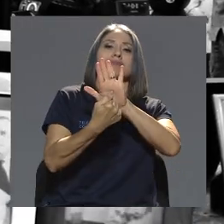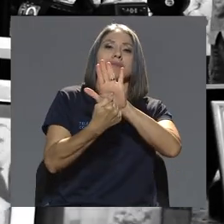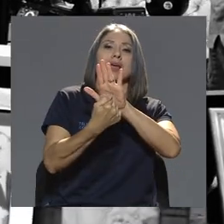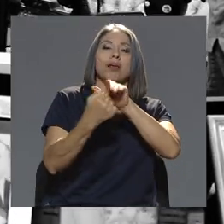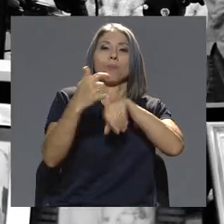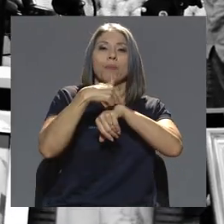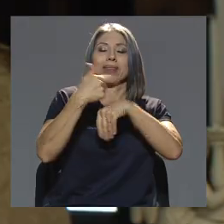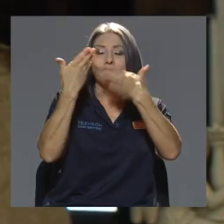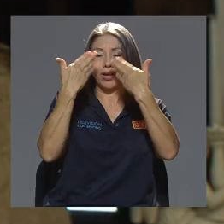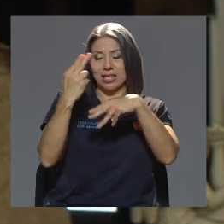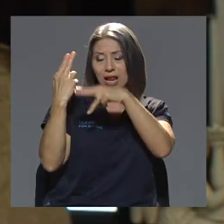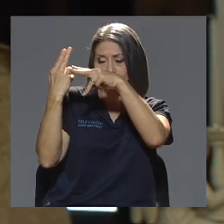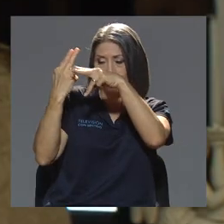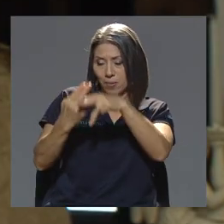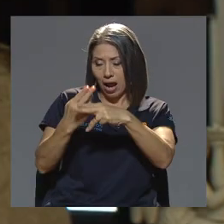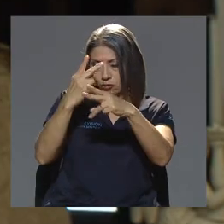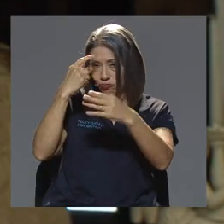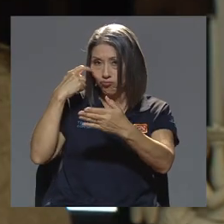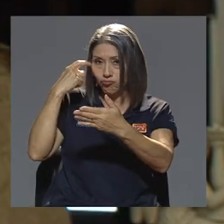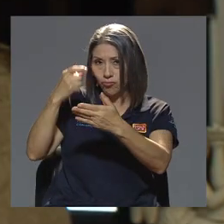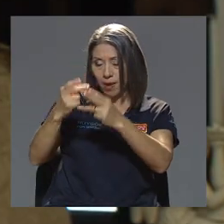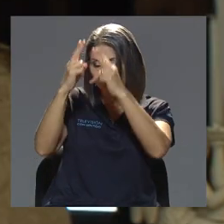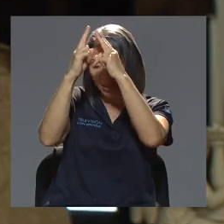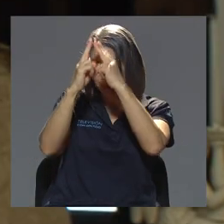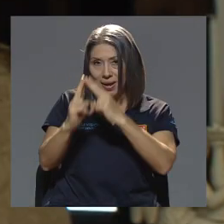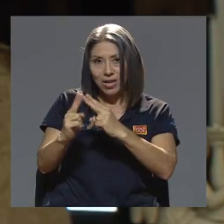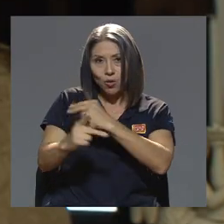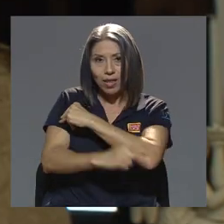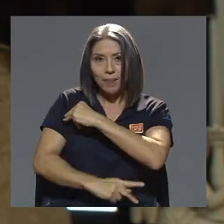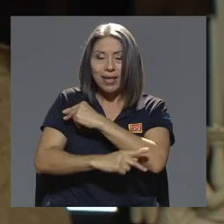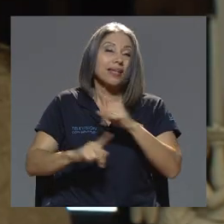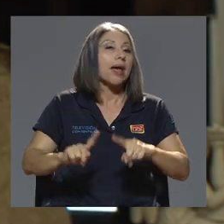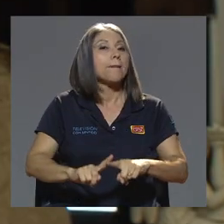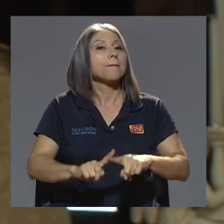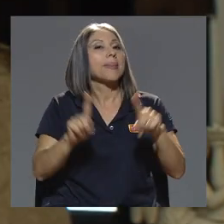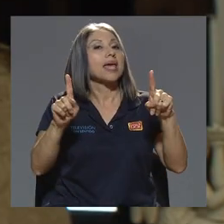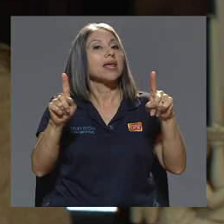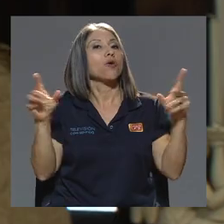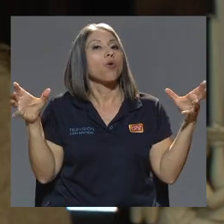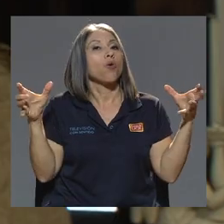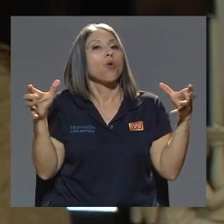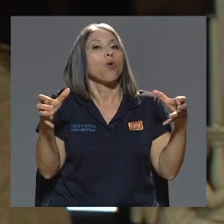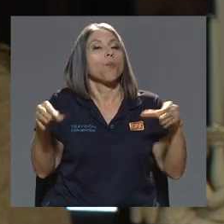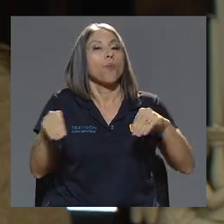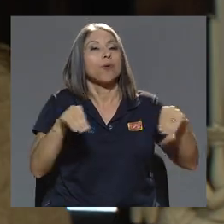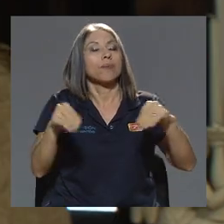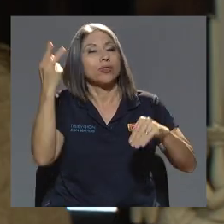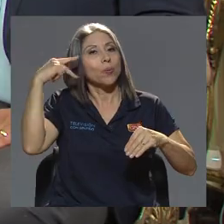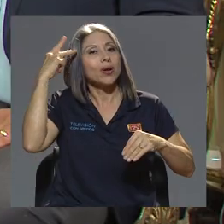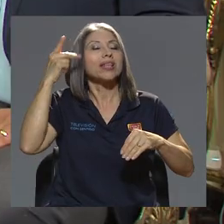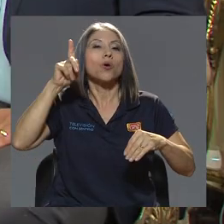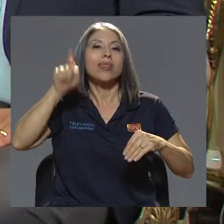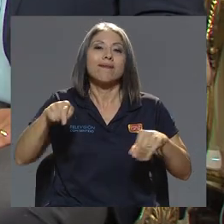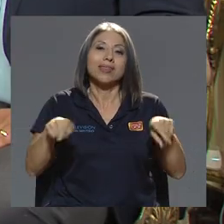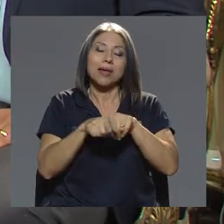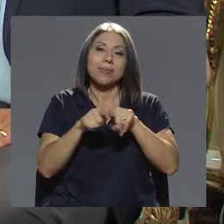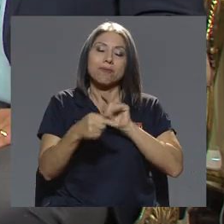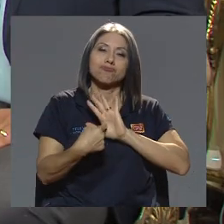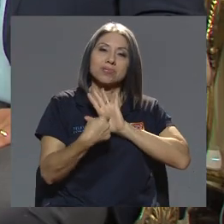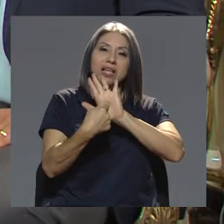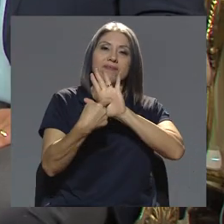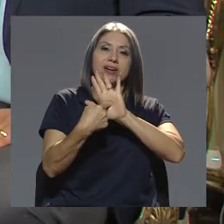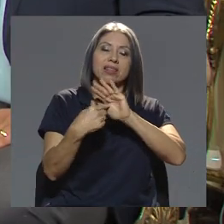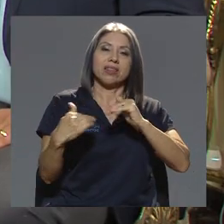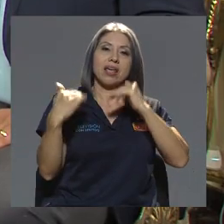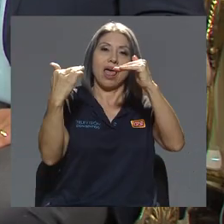Benemérito de la Patria, pero que el movimiento político tenía que ser reivindicado también. Uh-huh. Entonces Rafael Ángel aspiraba